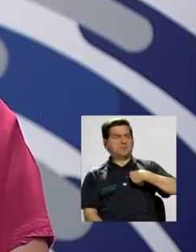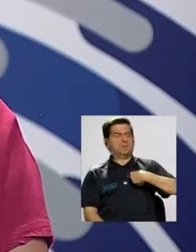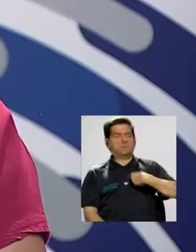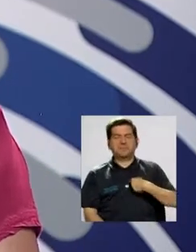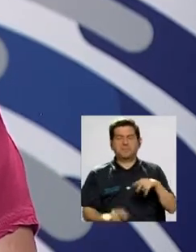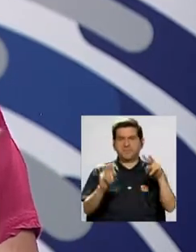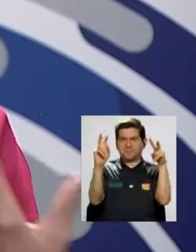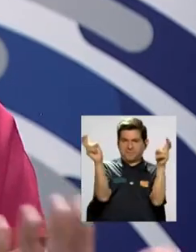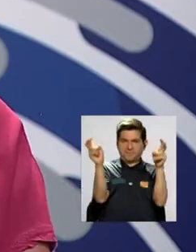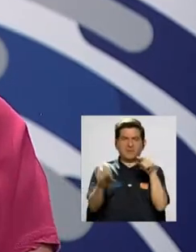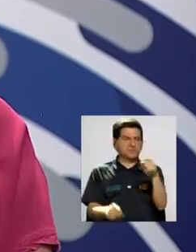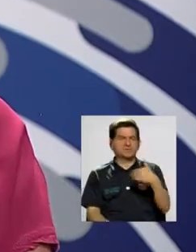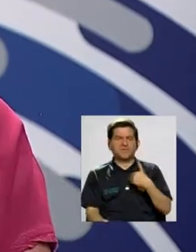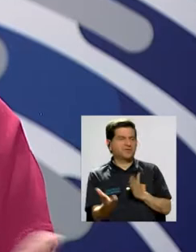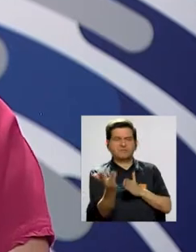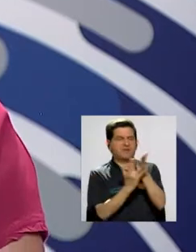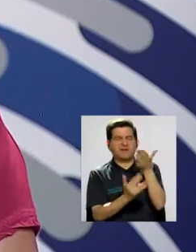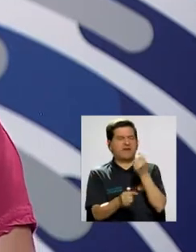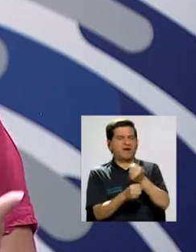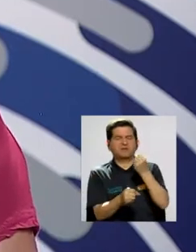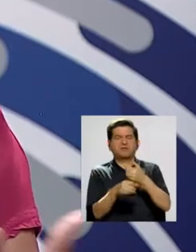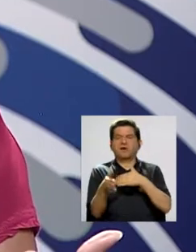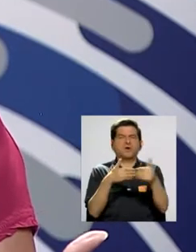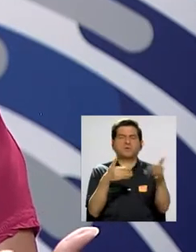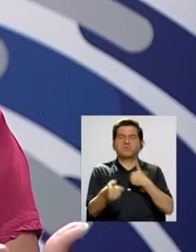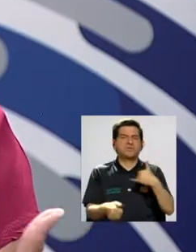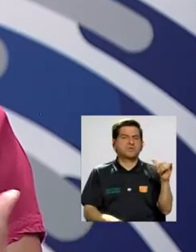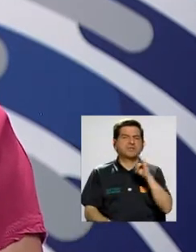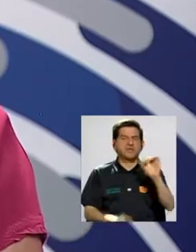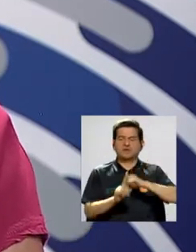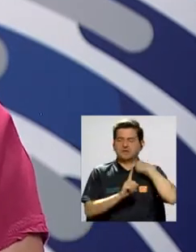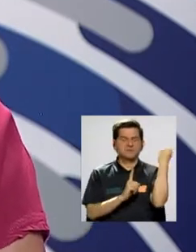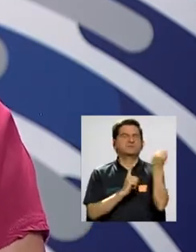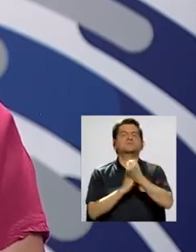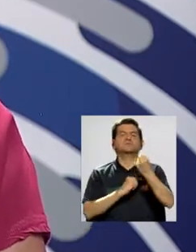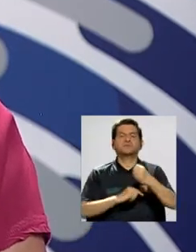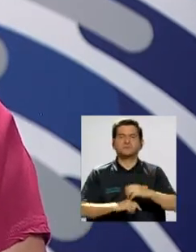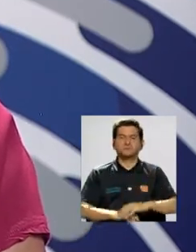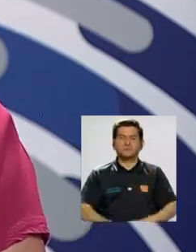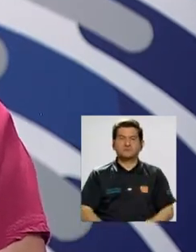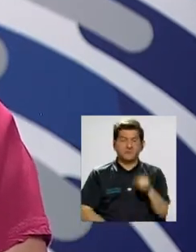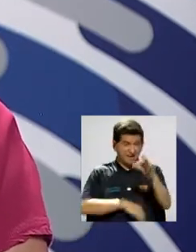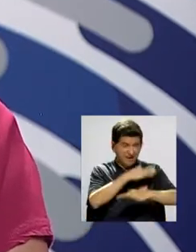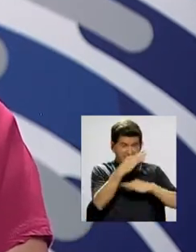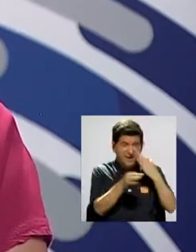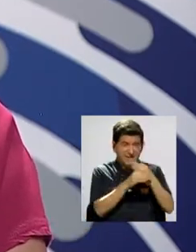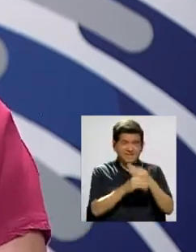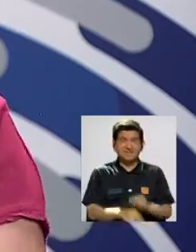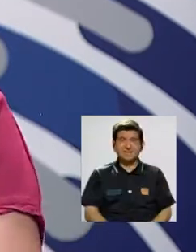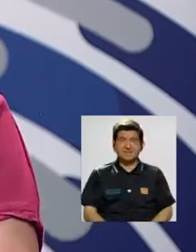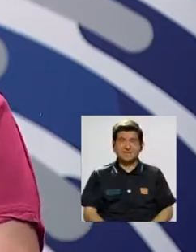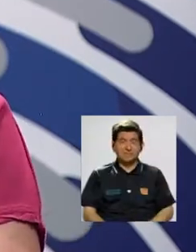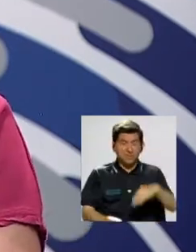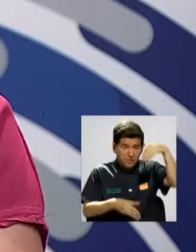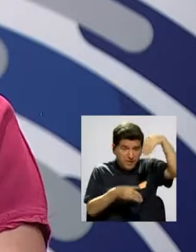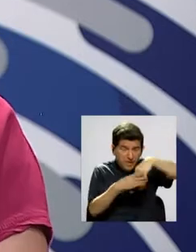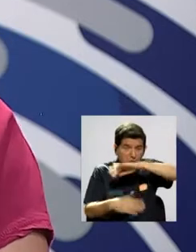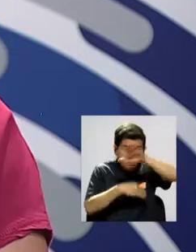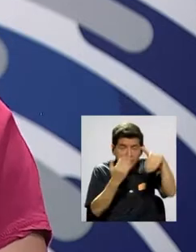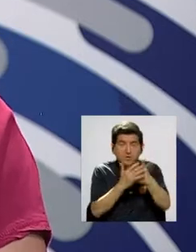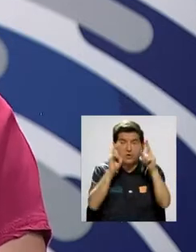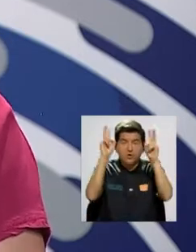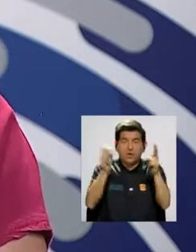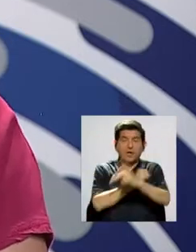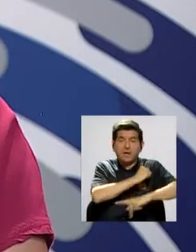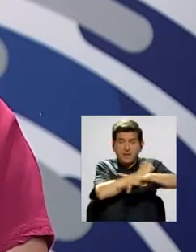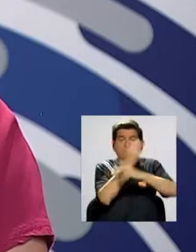por lo tanto no vas a tener acceso a un trabajo pese a que tenés las mismas condiciones. Ese tipo de transversalidad a la hora de hablar de temas